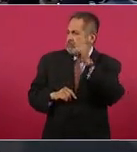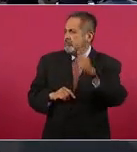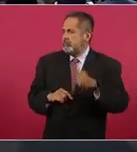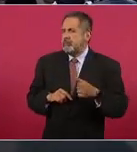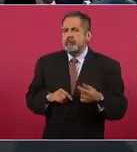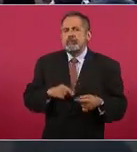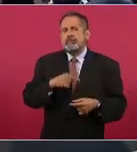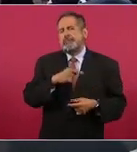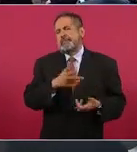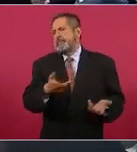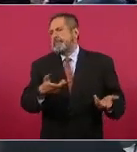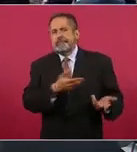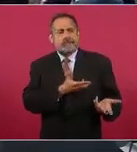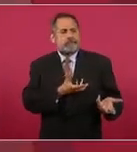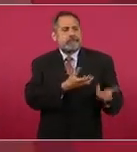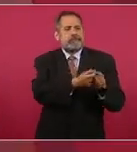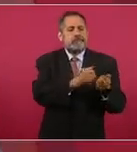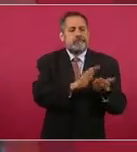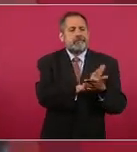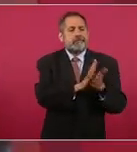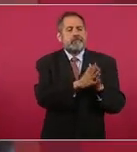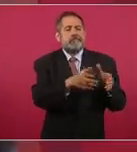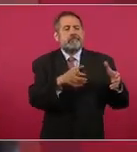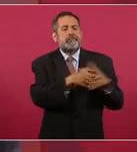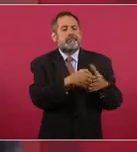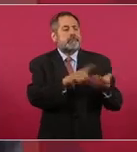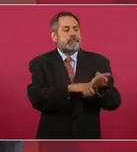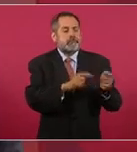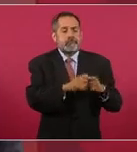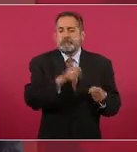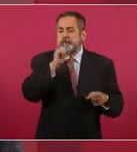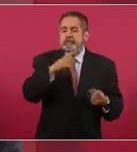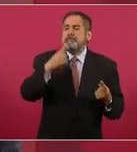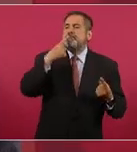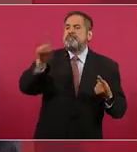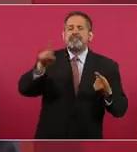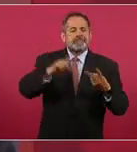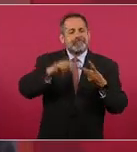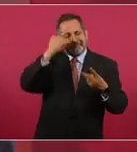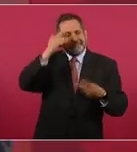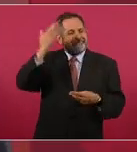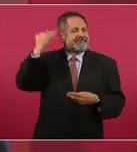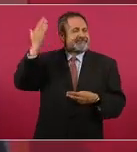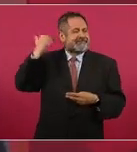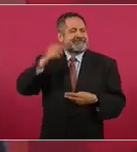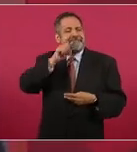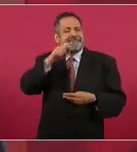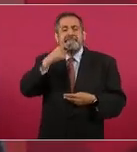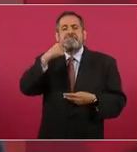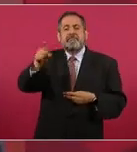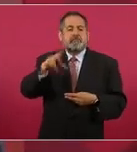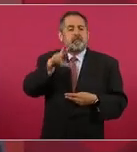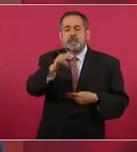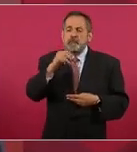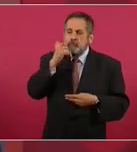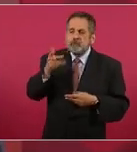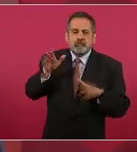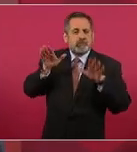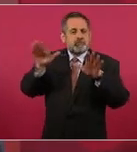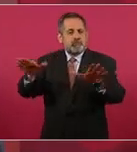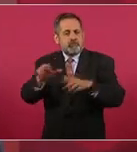grupos de poder, los mismos que presentaron los amparos para que no se hiciera el aeropuerto Felipe